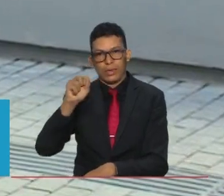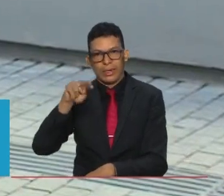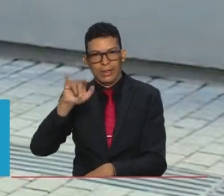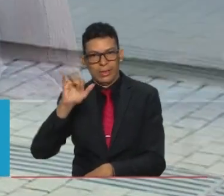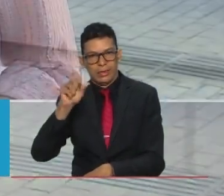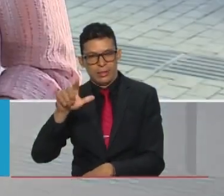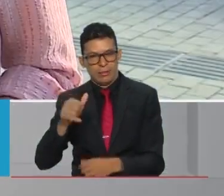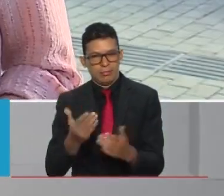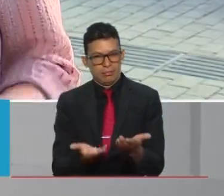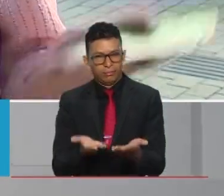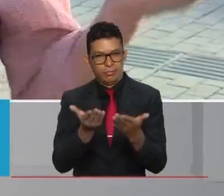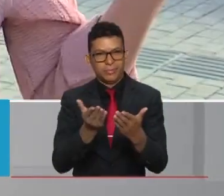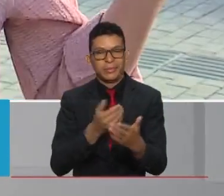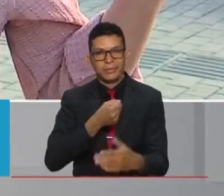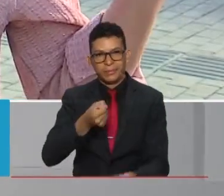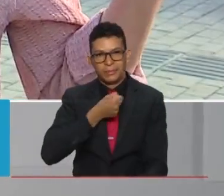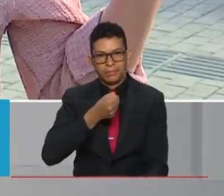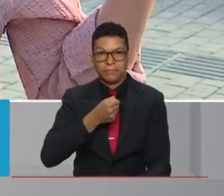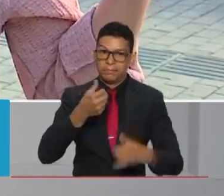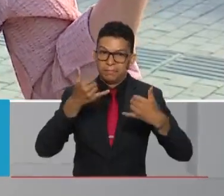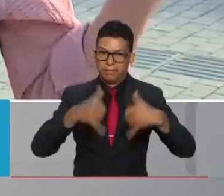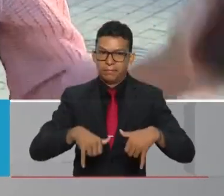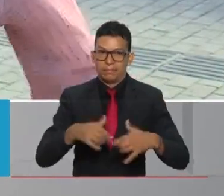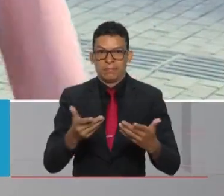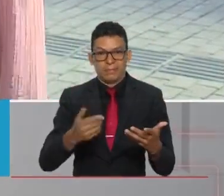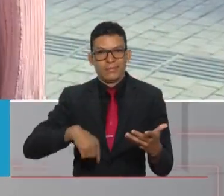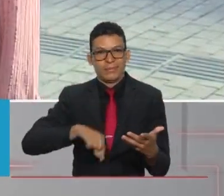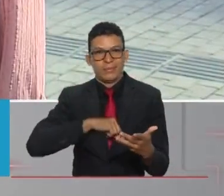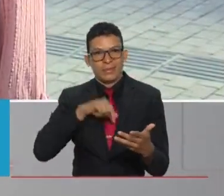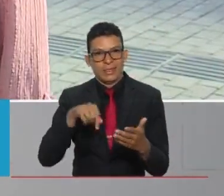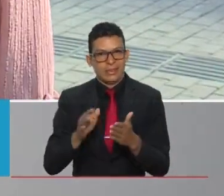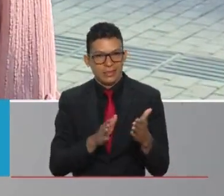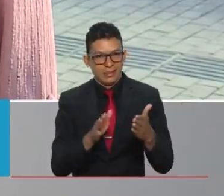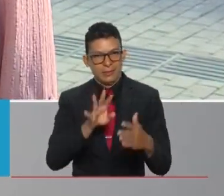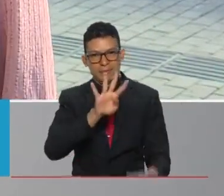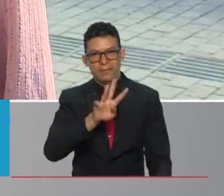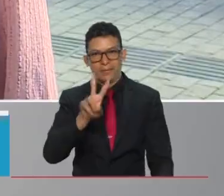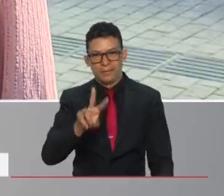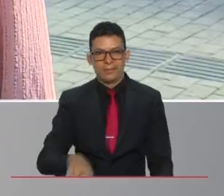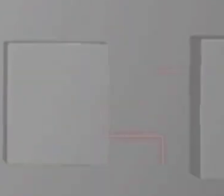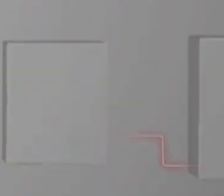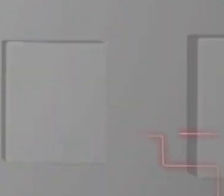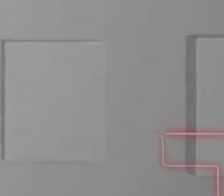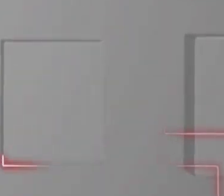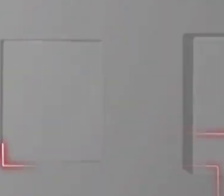con más noticias. Nosotros terminamos por hoy nuestra Ruta 42.